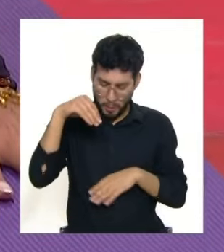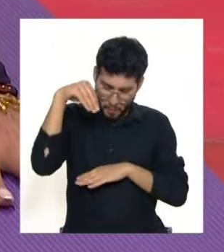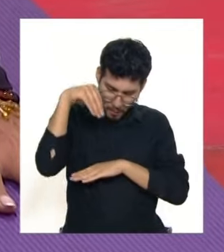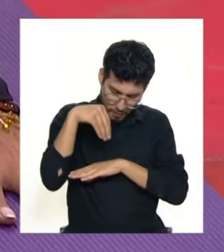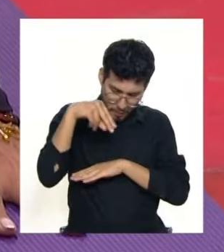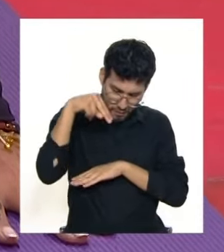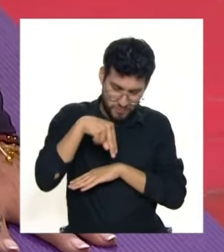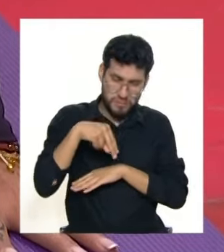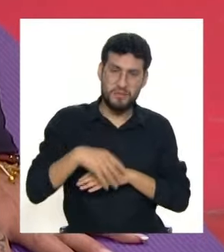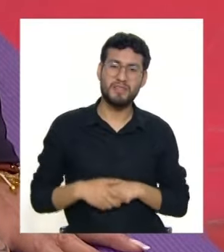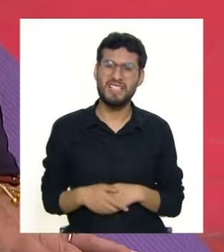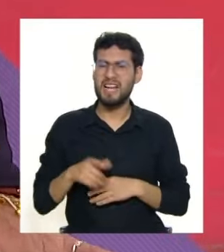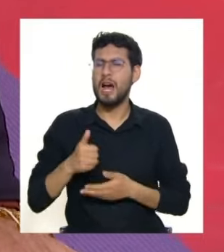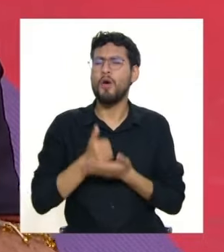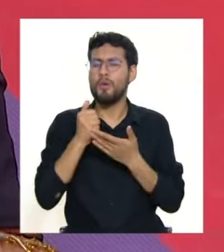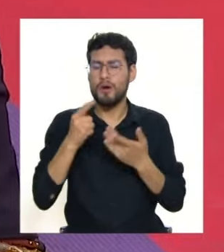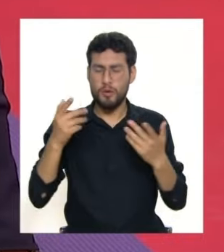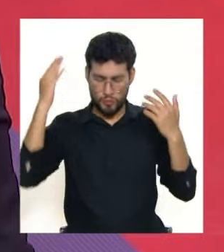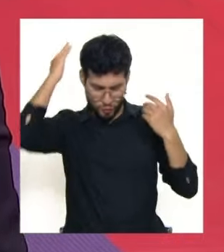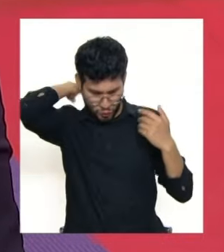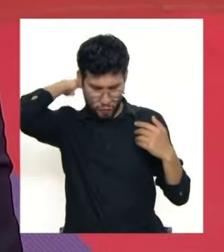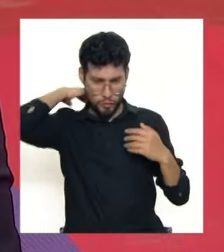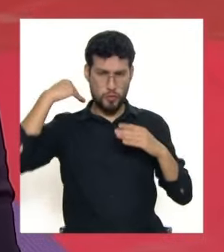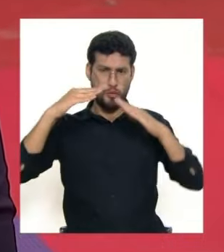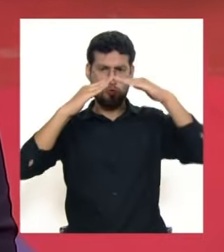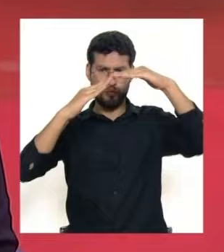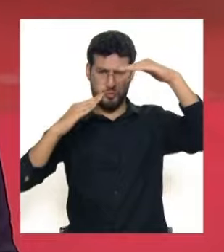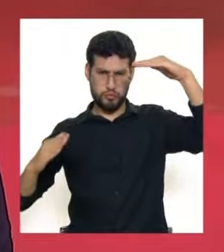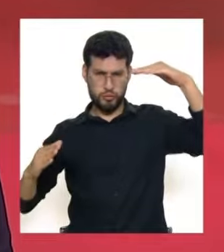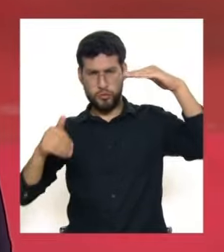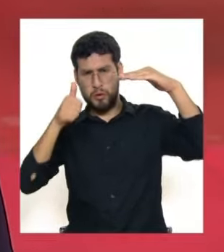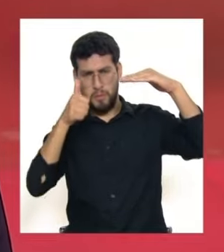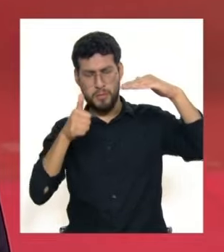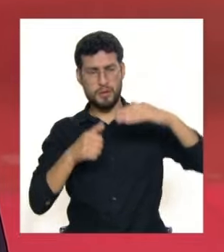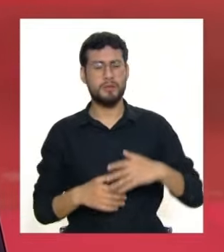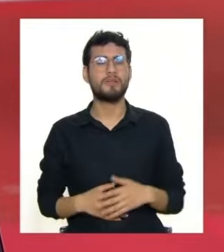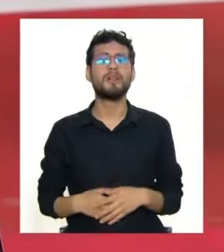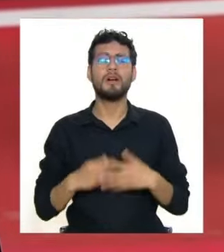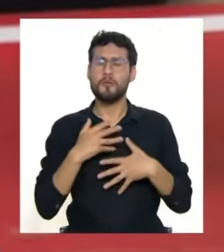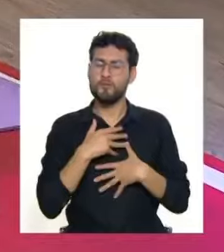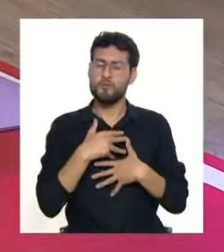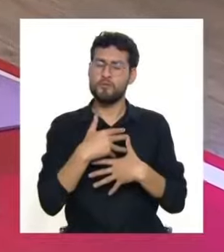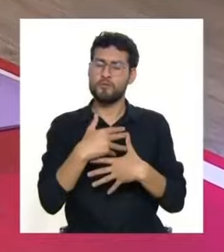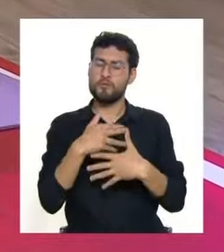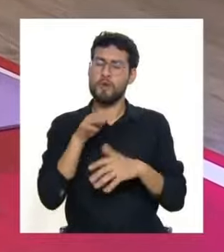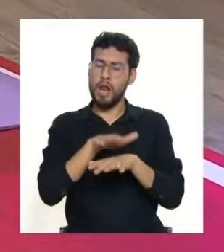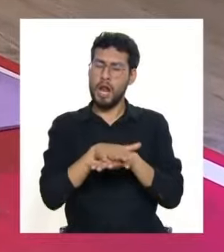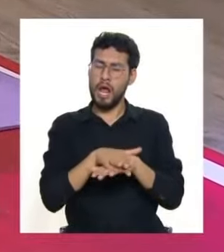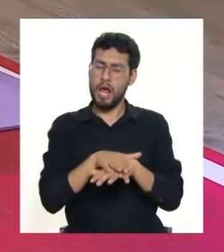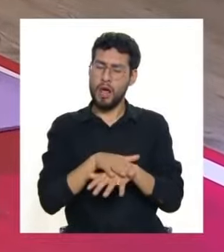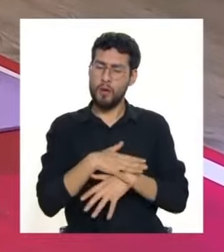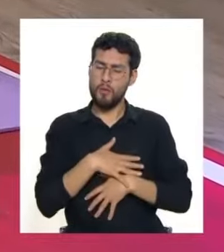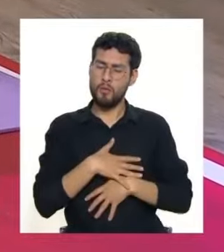en nuestra cabeza, a mantener una espalda derecha y larga. respiro despacio